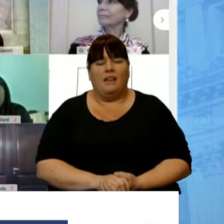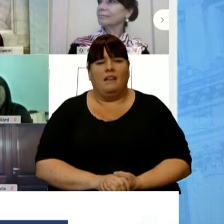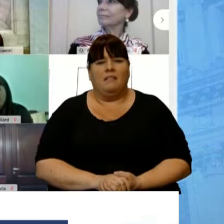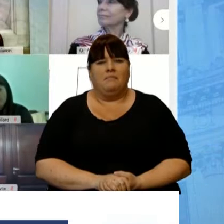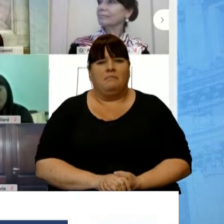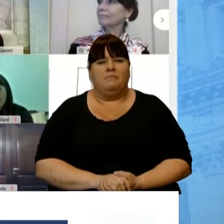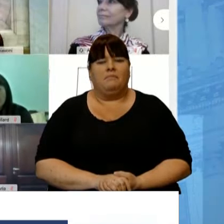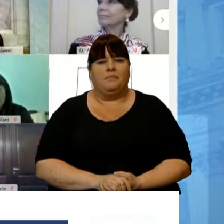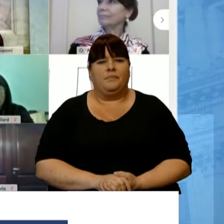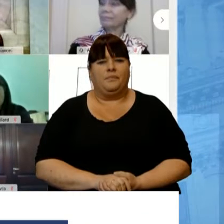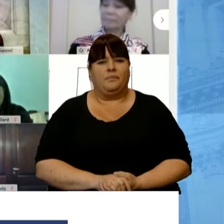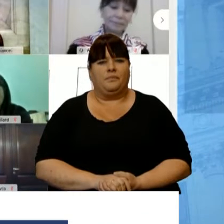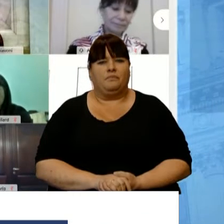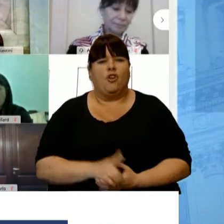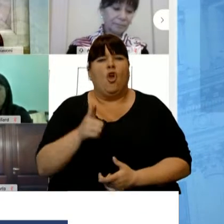sin ninguna